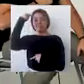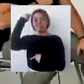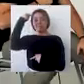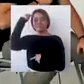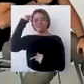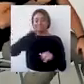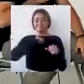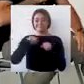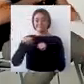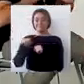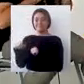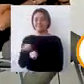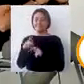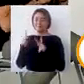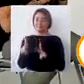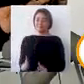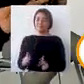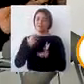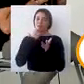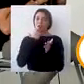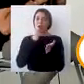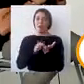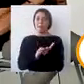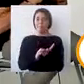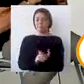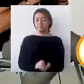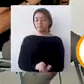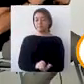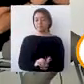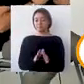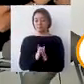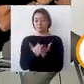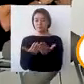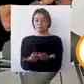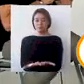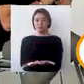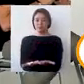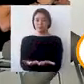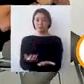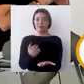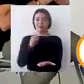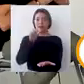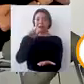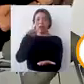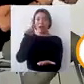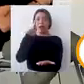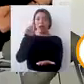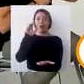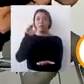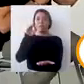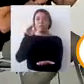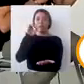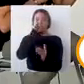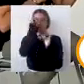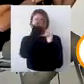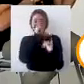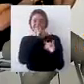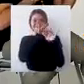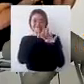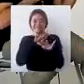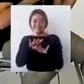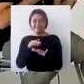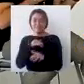personaje. Entonces, digamos, poniendo los más conocidos, un elfo de Tierra Media. Ahí vamos a indicar que